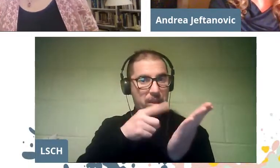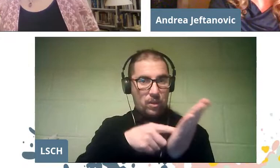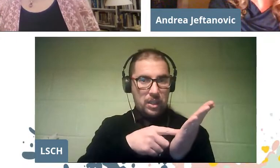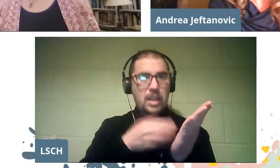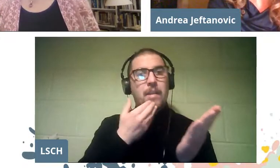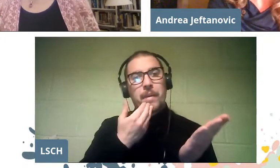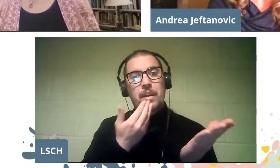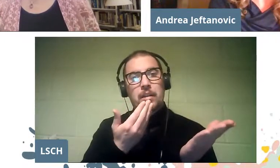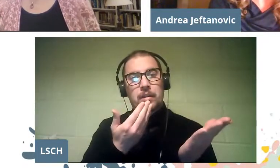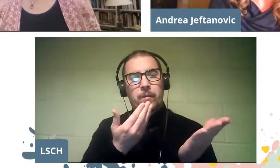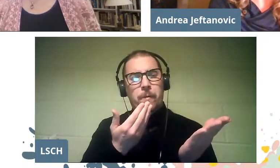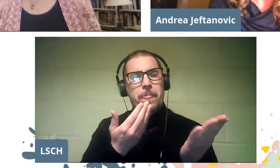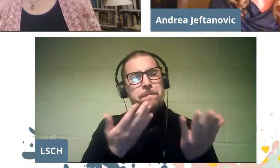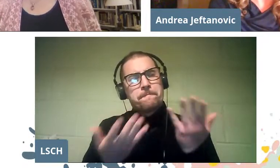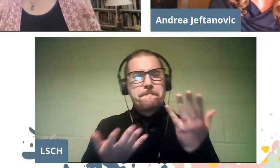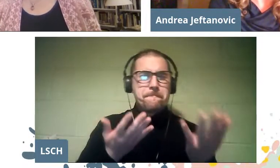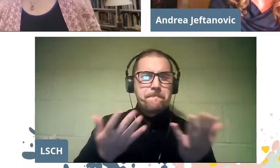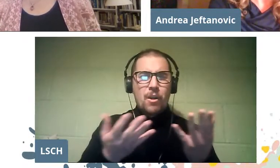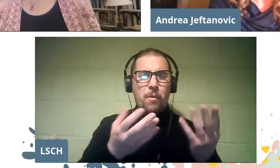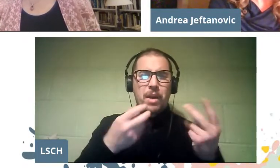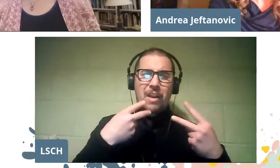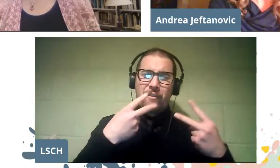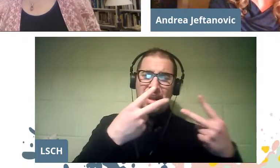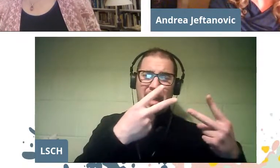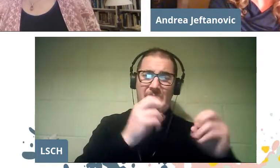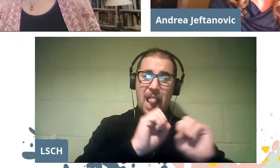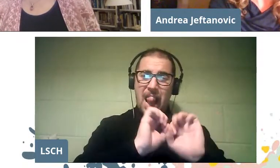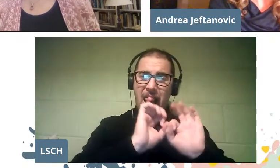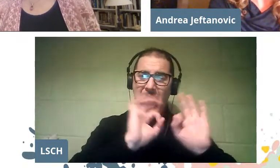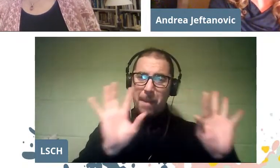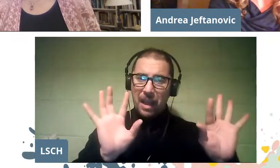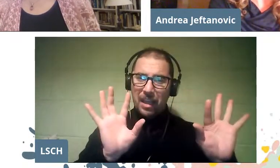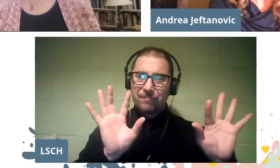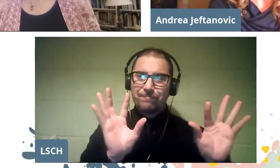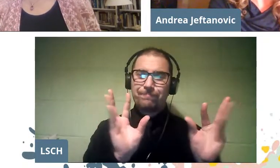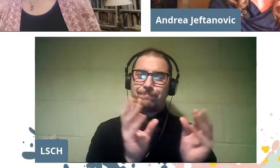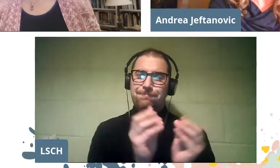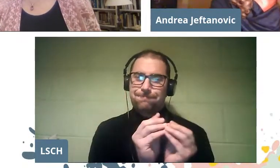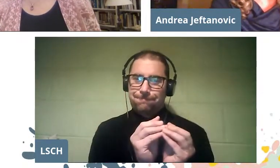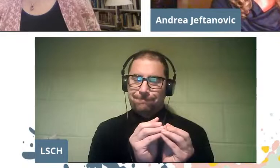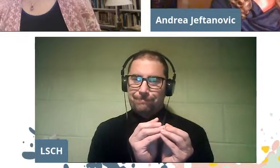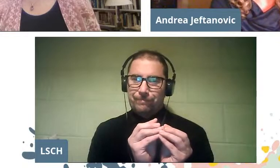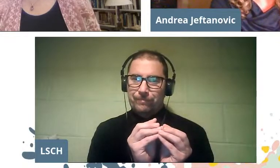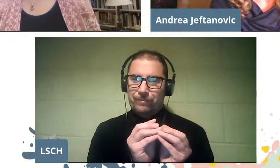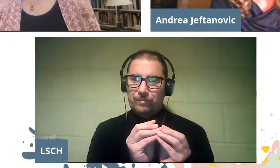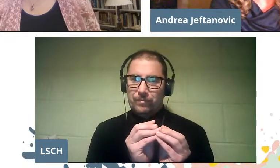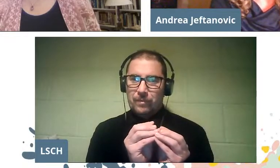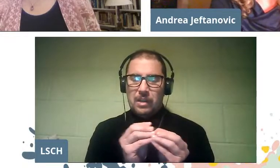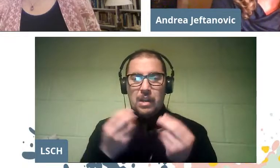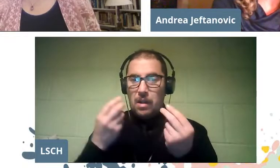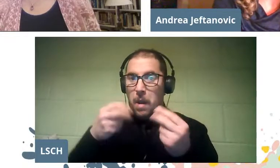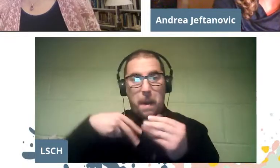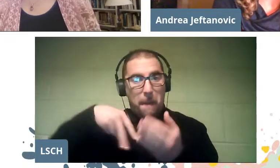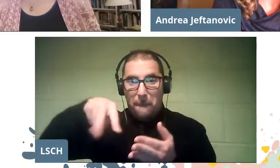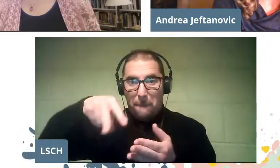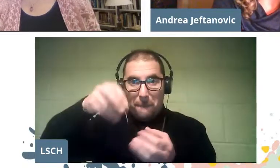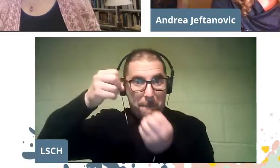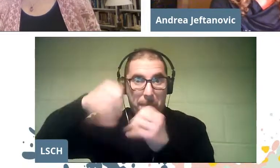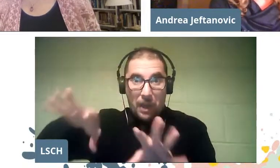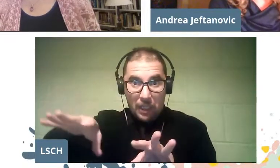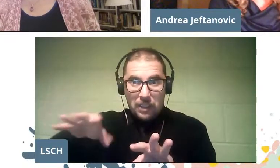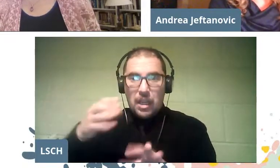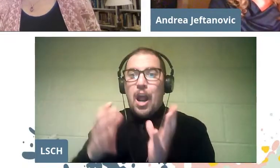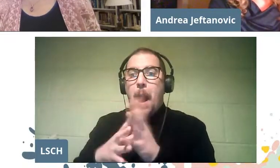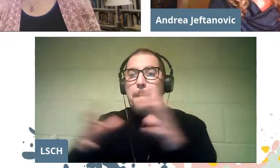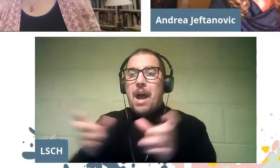le hacen que pierda un poco de magia el viaje. ¿En qué sentido? El extravío, podemos tener más control sobre